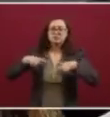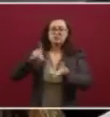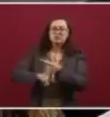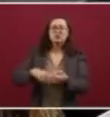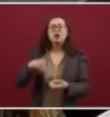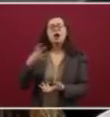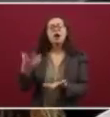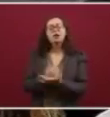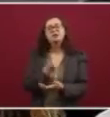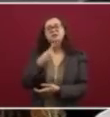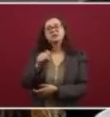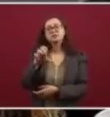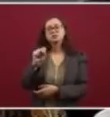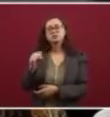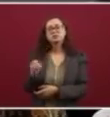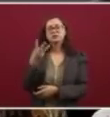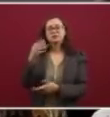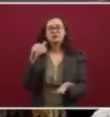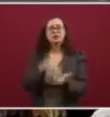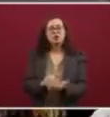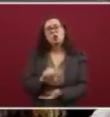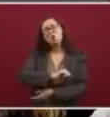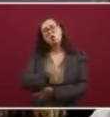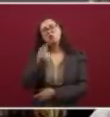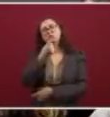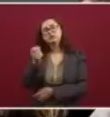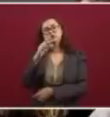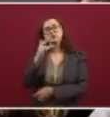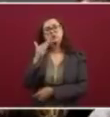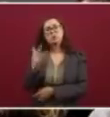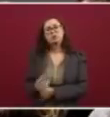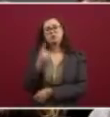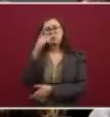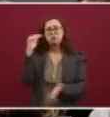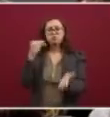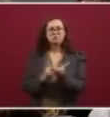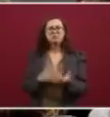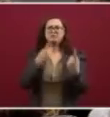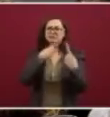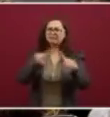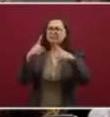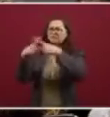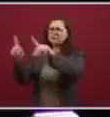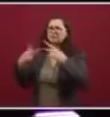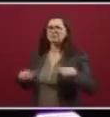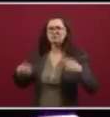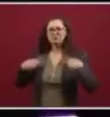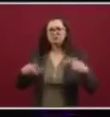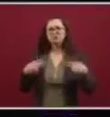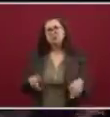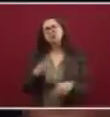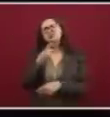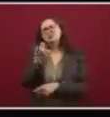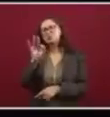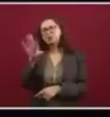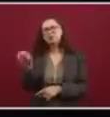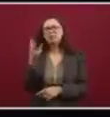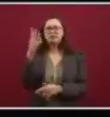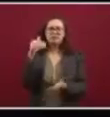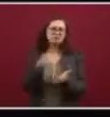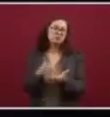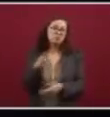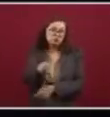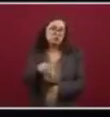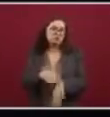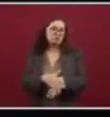143,000 pesos, hay uno que gana 151,000, y así hay gente que gana 143,000, mucho más de